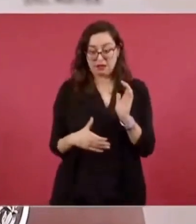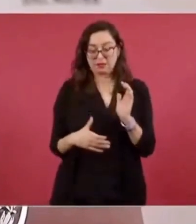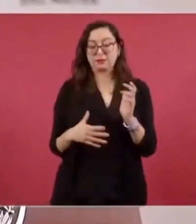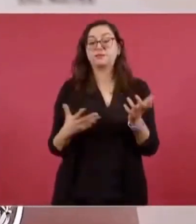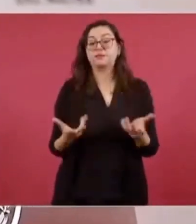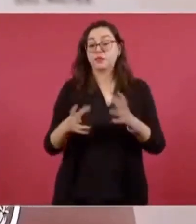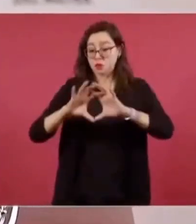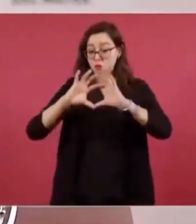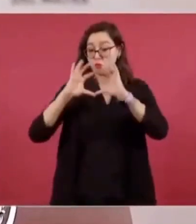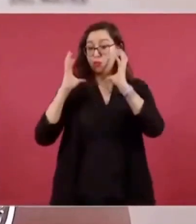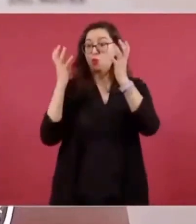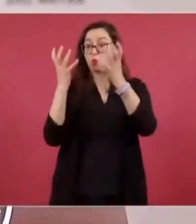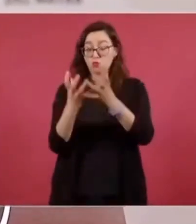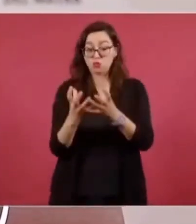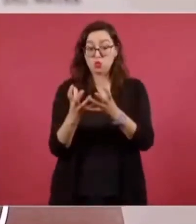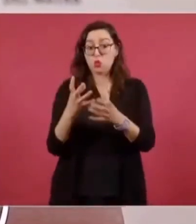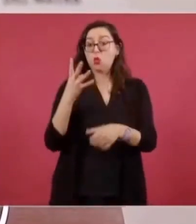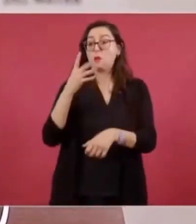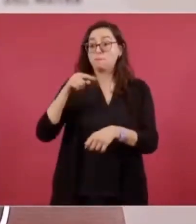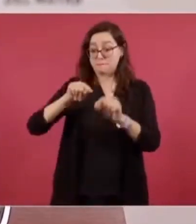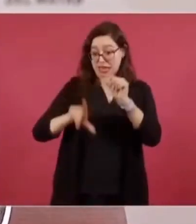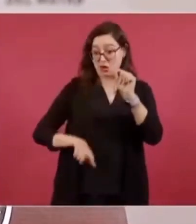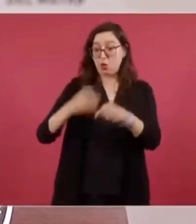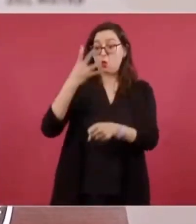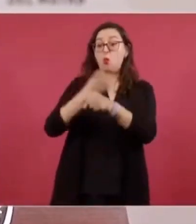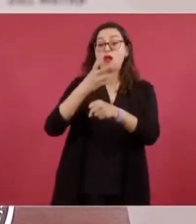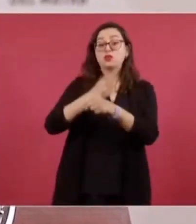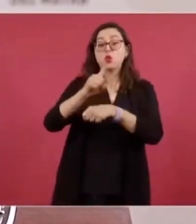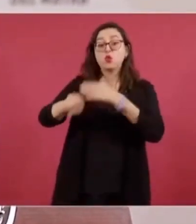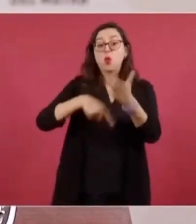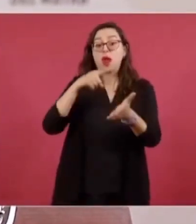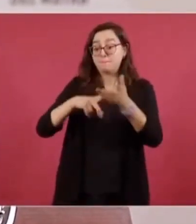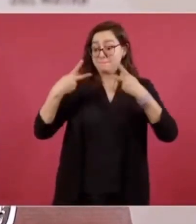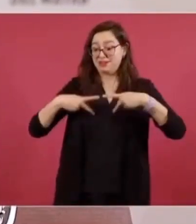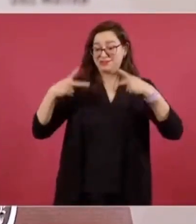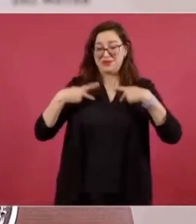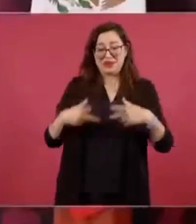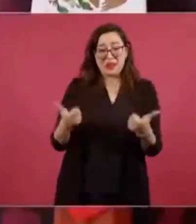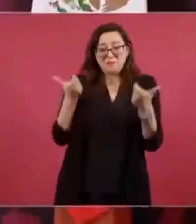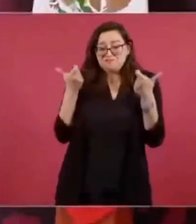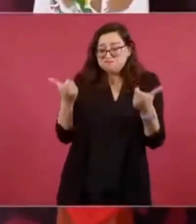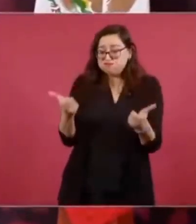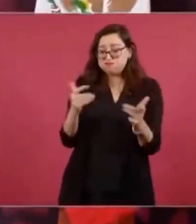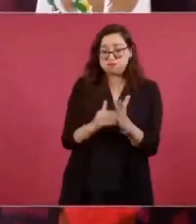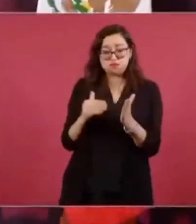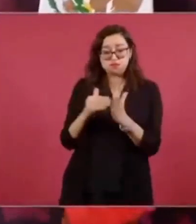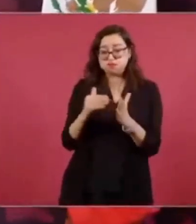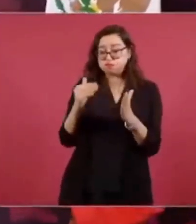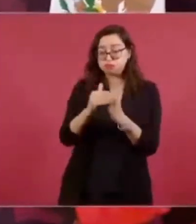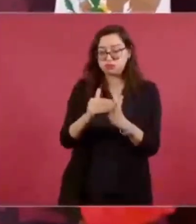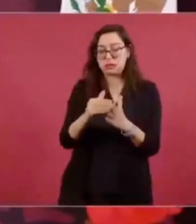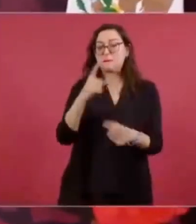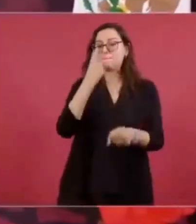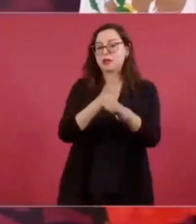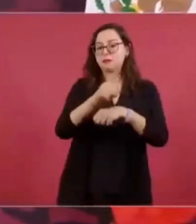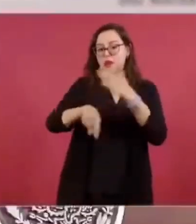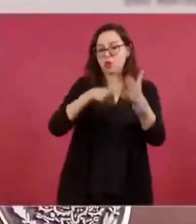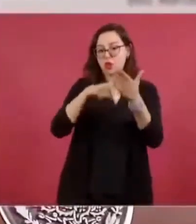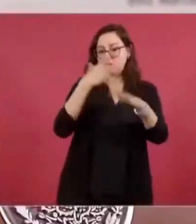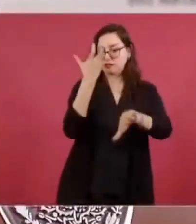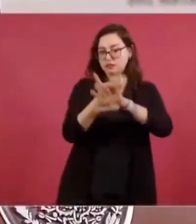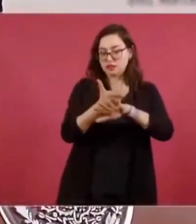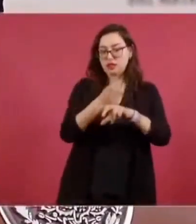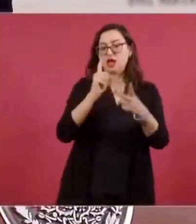mundo en multimillonarios. primer lugar Estados Unidos, segundo